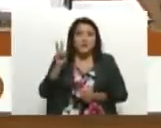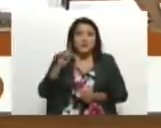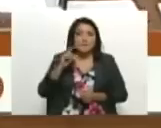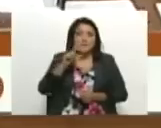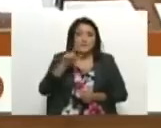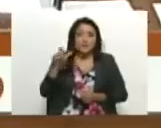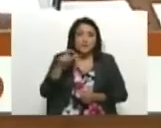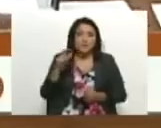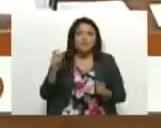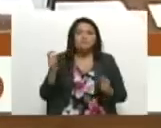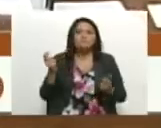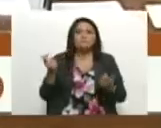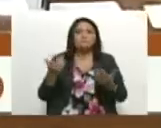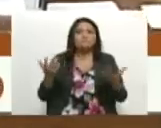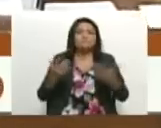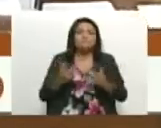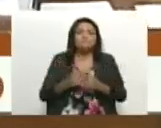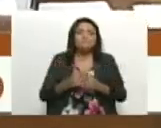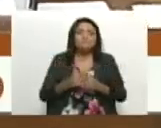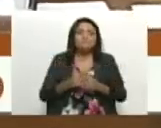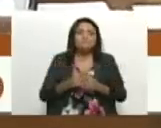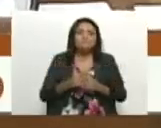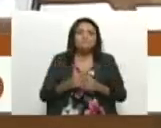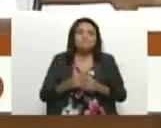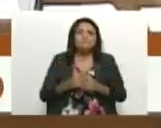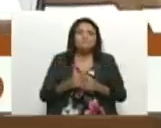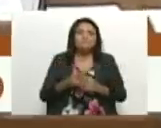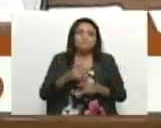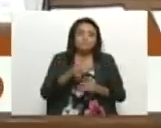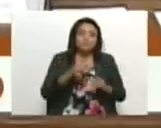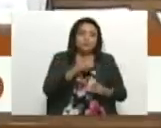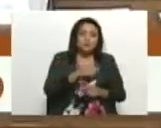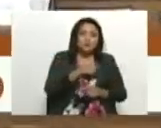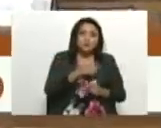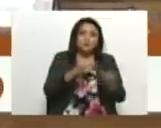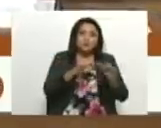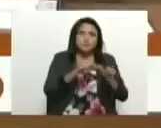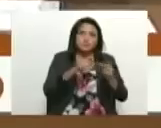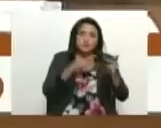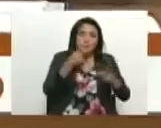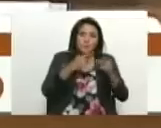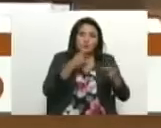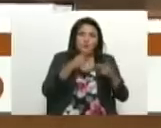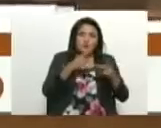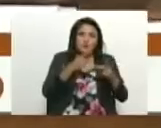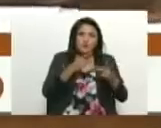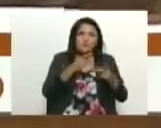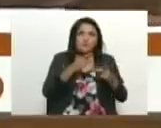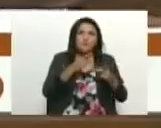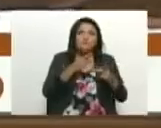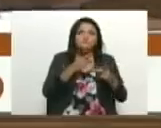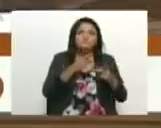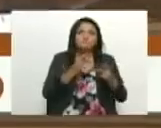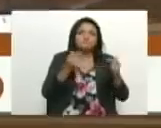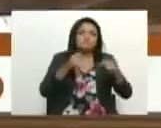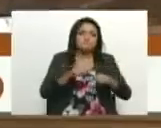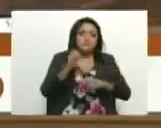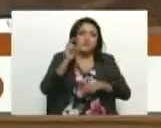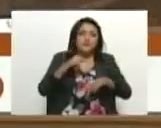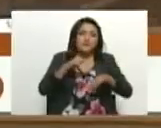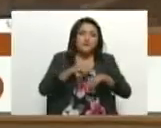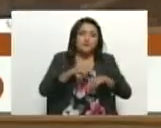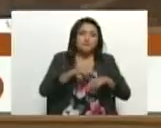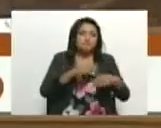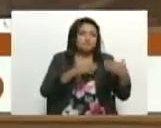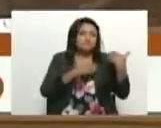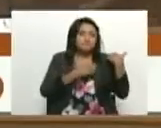han acudido a la convocatoria que hiciera la Comisión Permanente de Política Interior de la Asamblea Nacional que preside mi hermano,